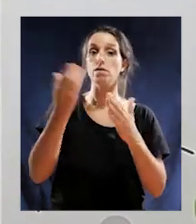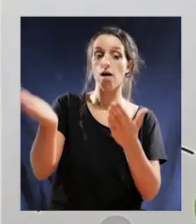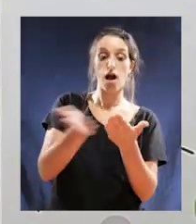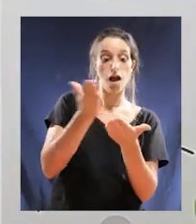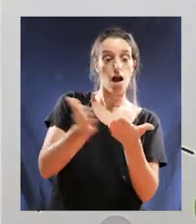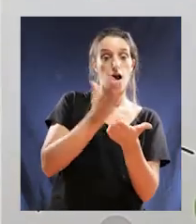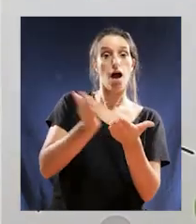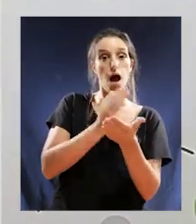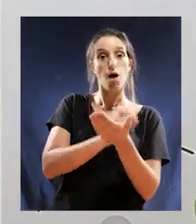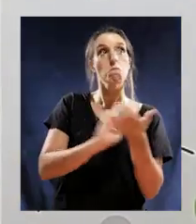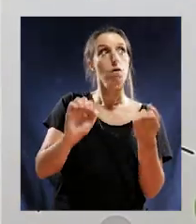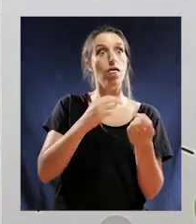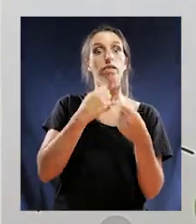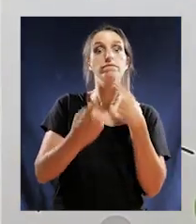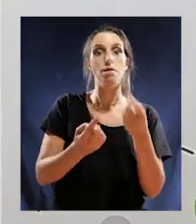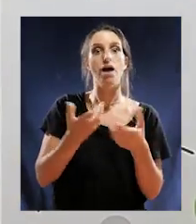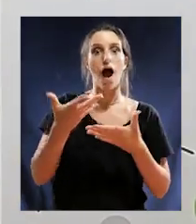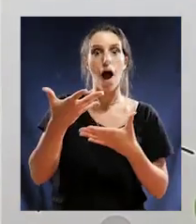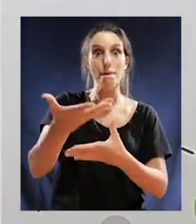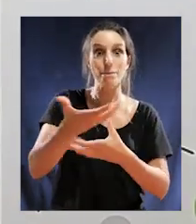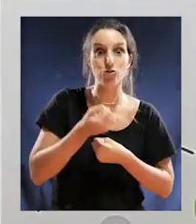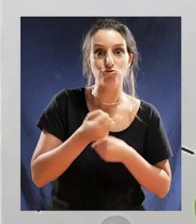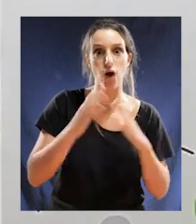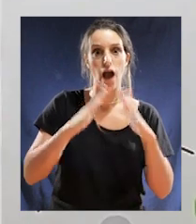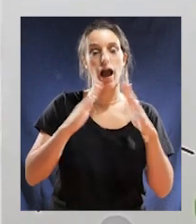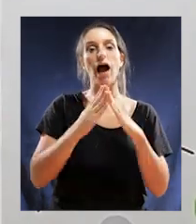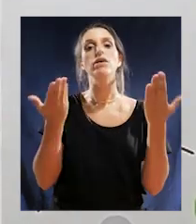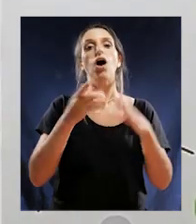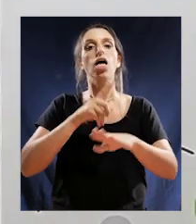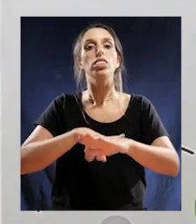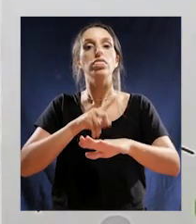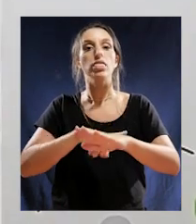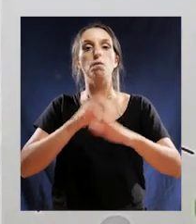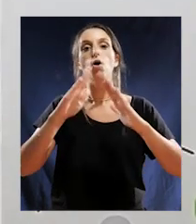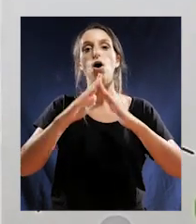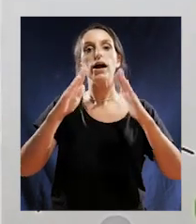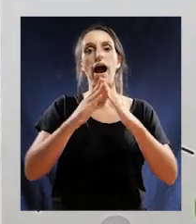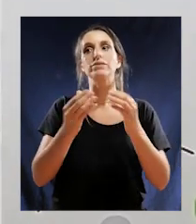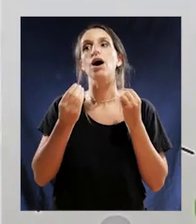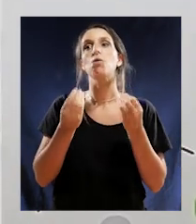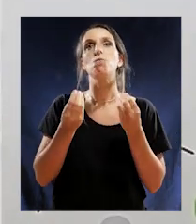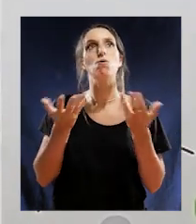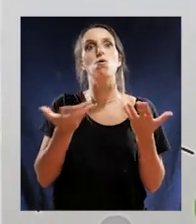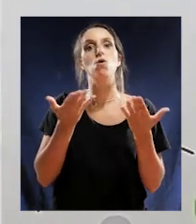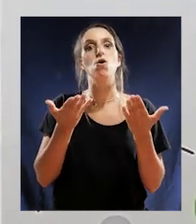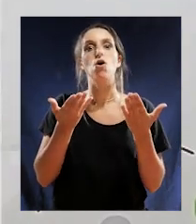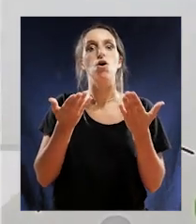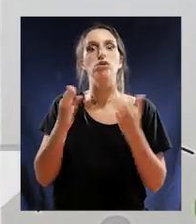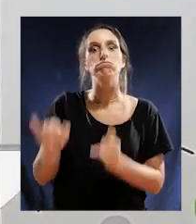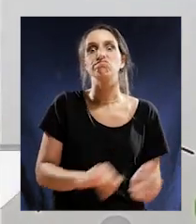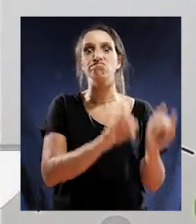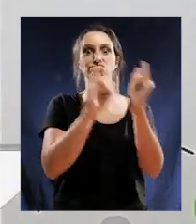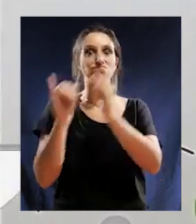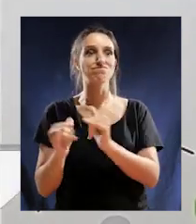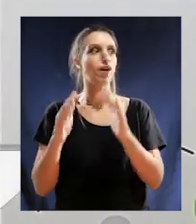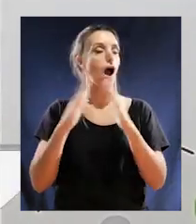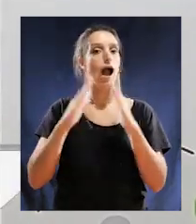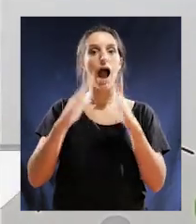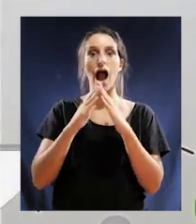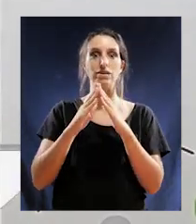qué bueno este tiempo donde el tiempo en casa se vuelve prácticamente todo el tiempo